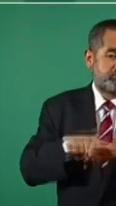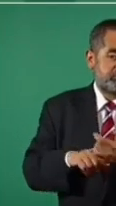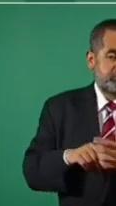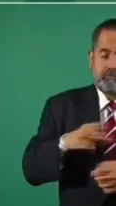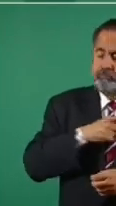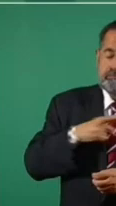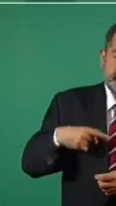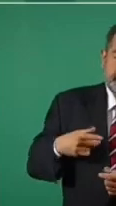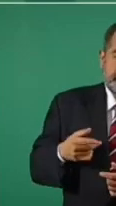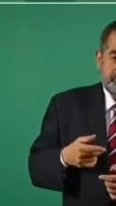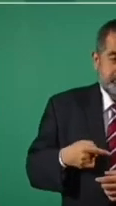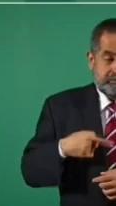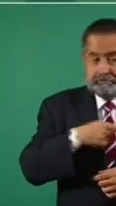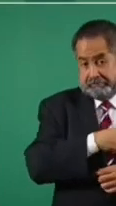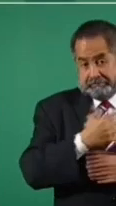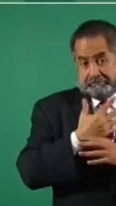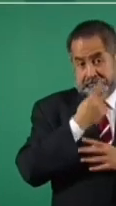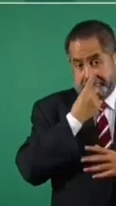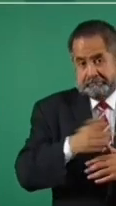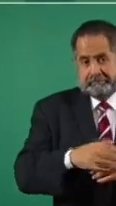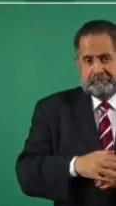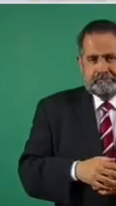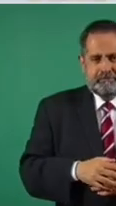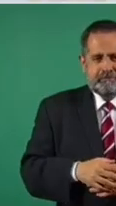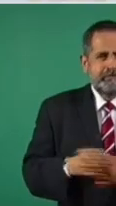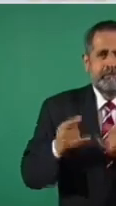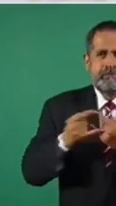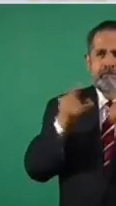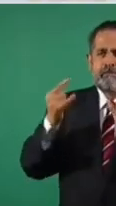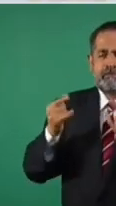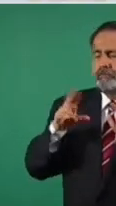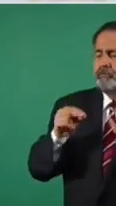que no se tenía que politizar la historia,